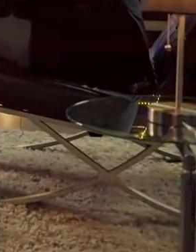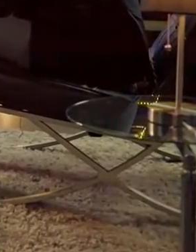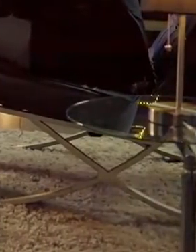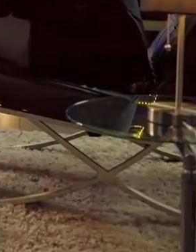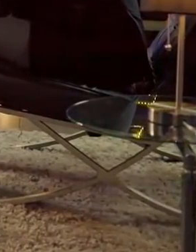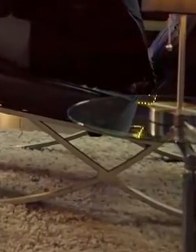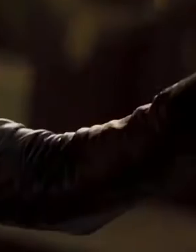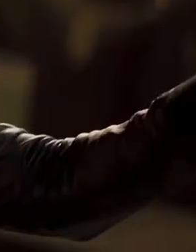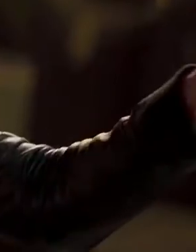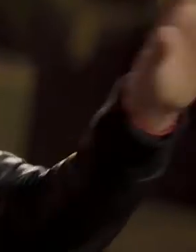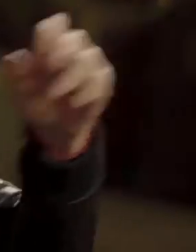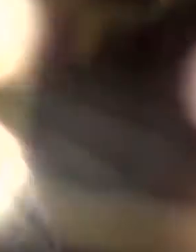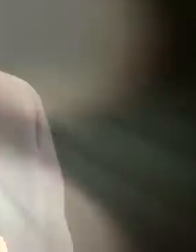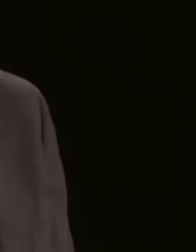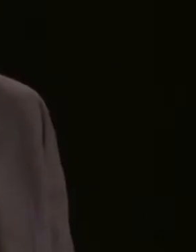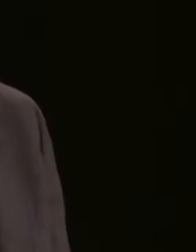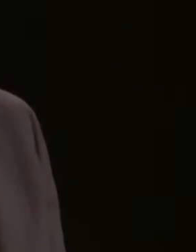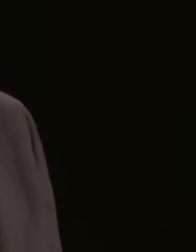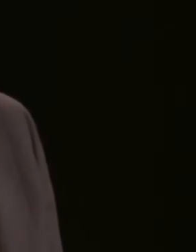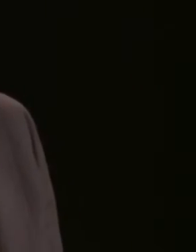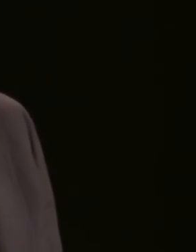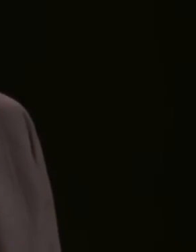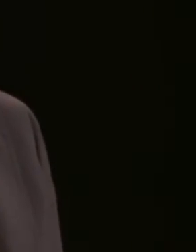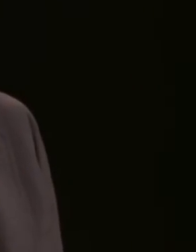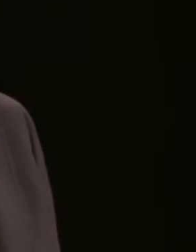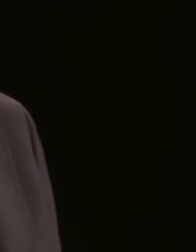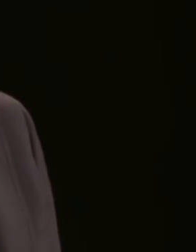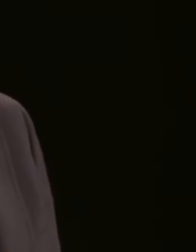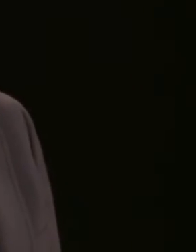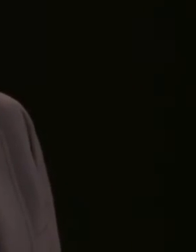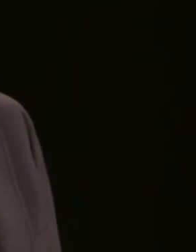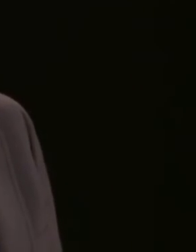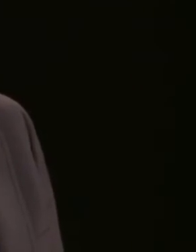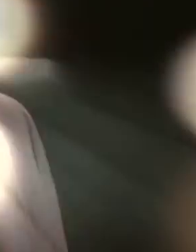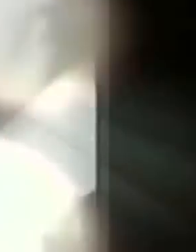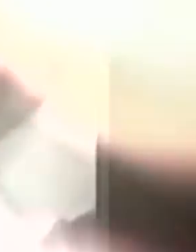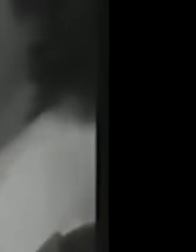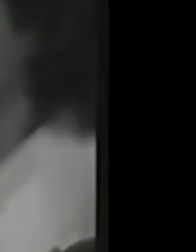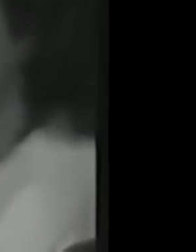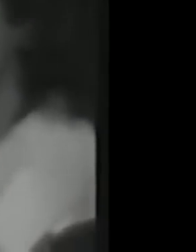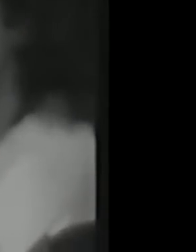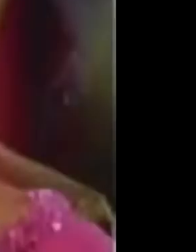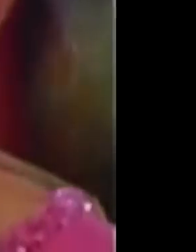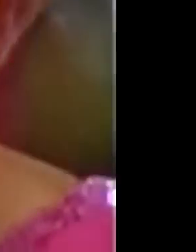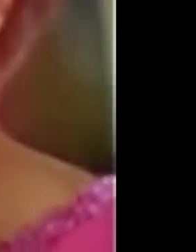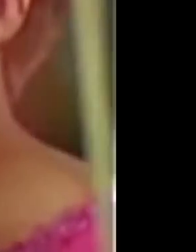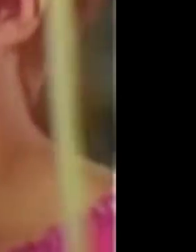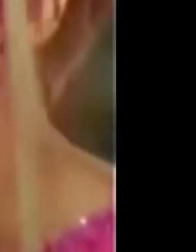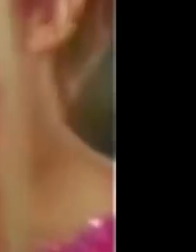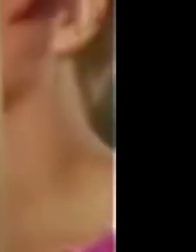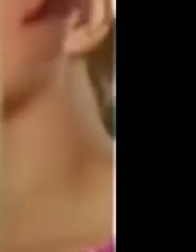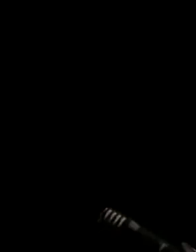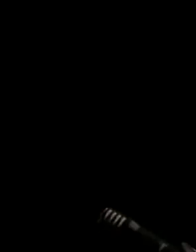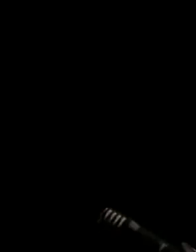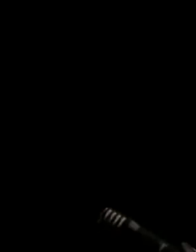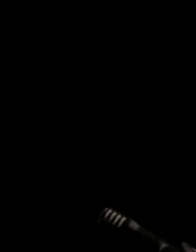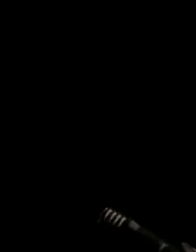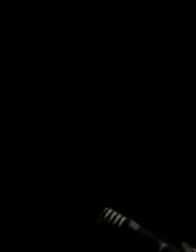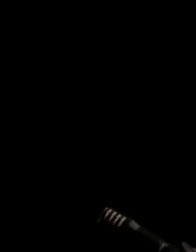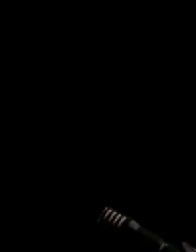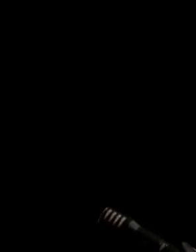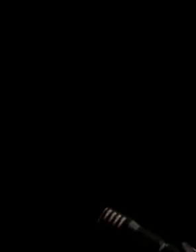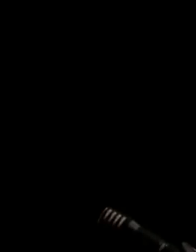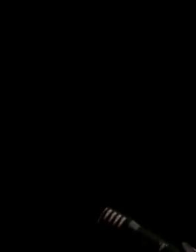es interpretación, déjeme en paz. Lo que hago los hace reír, síguelo, sigue haciéndolo. Aunque otras carreras los llamaran. Lo que más me